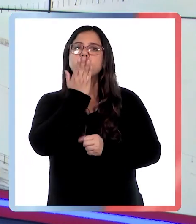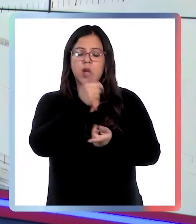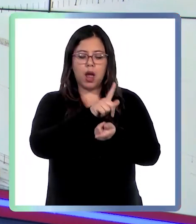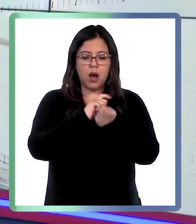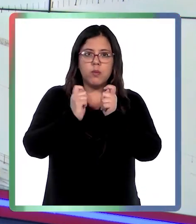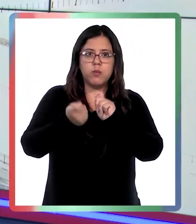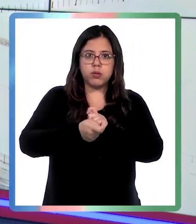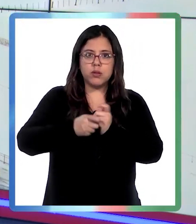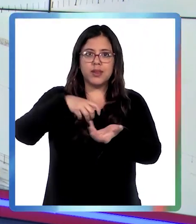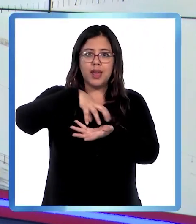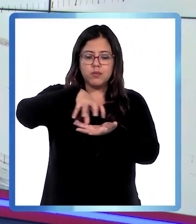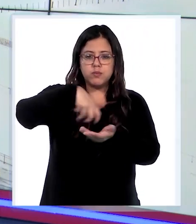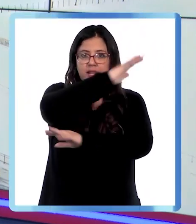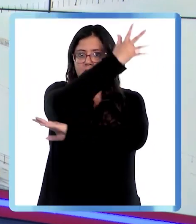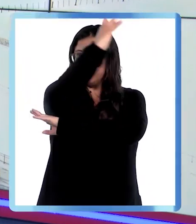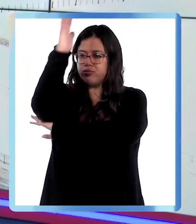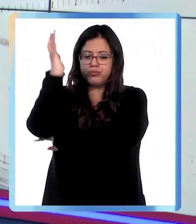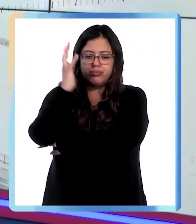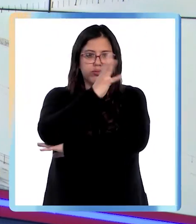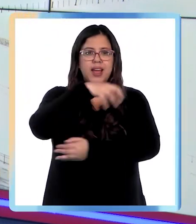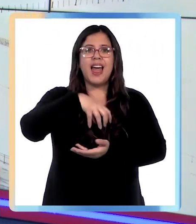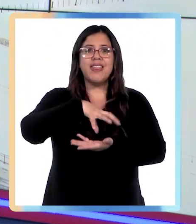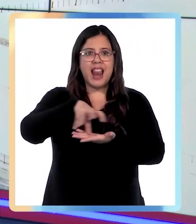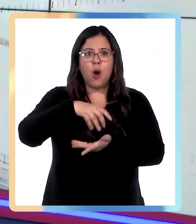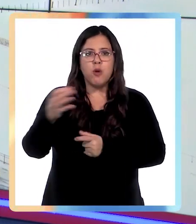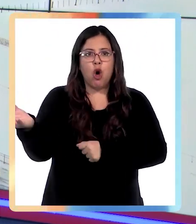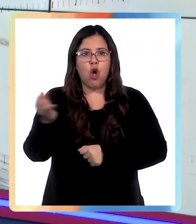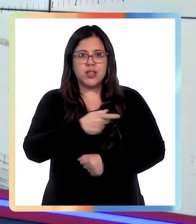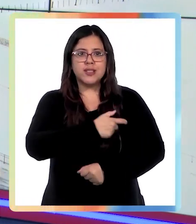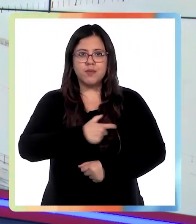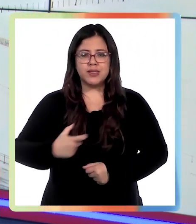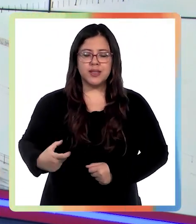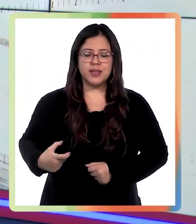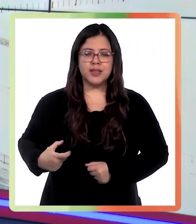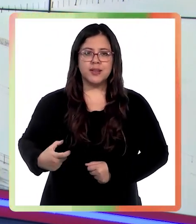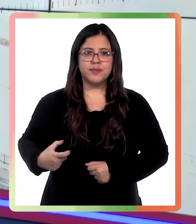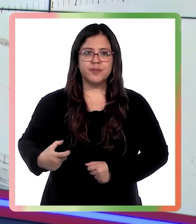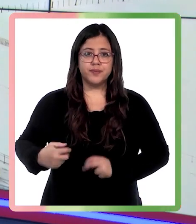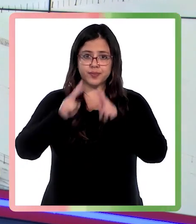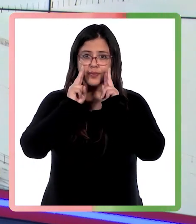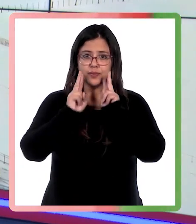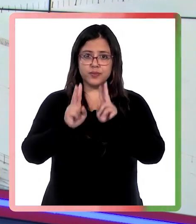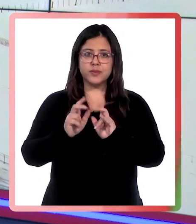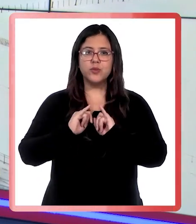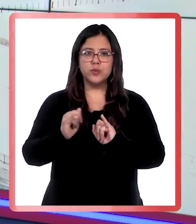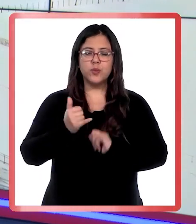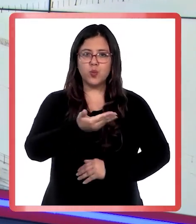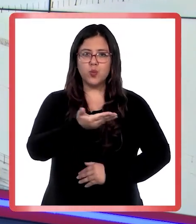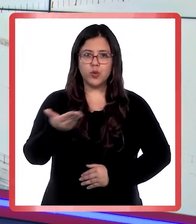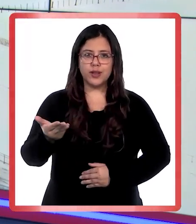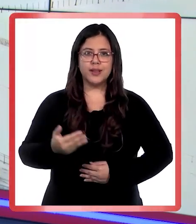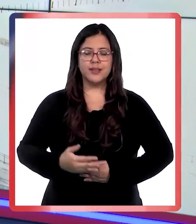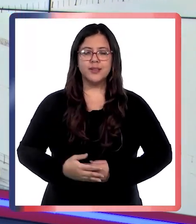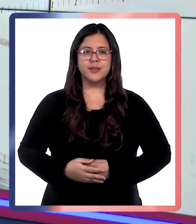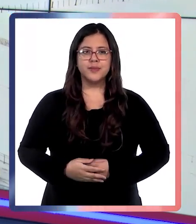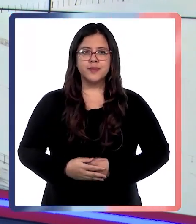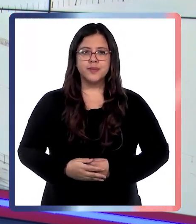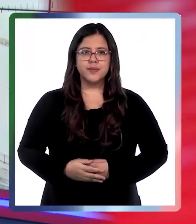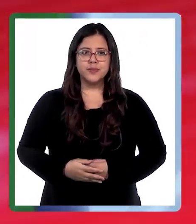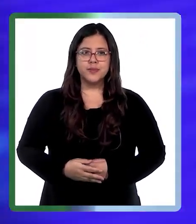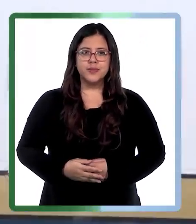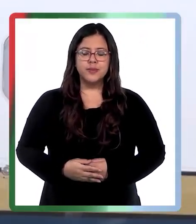transformarlo en el Central Park de la comuna según indicó el propio presidente los detalles son de la nota de itv